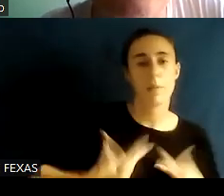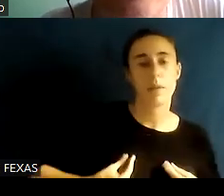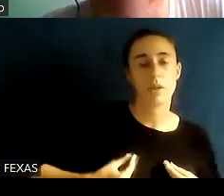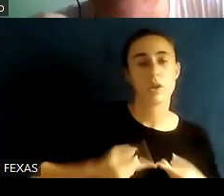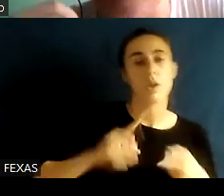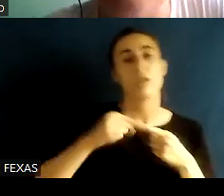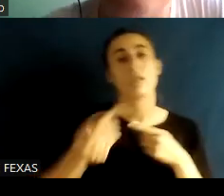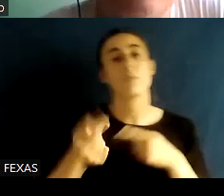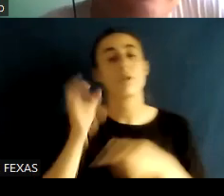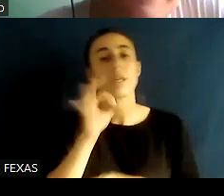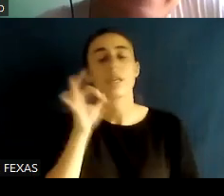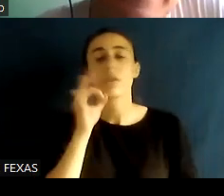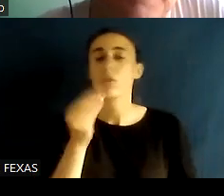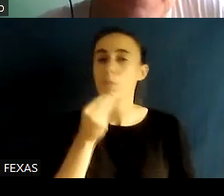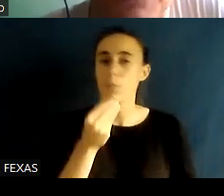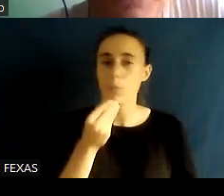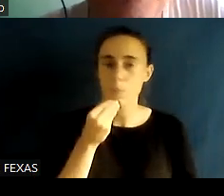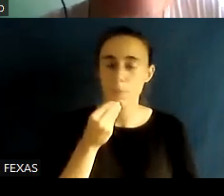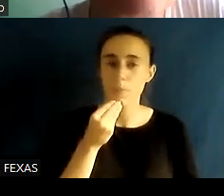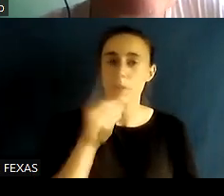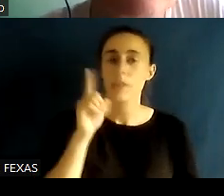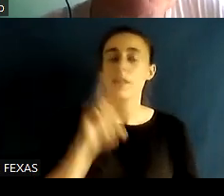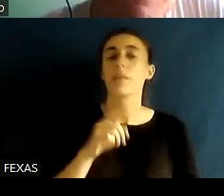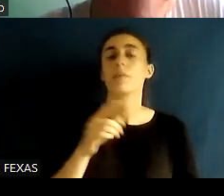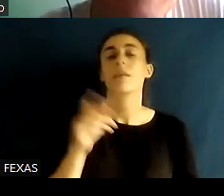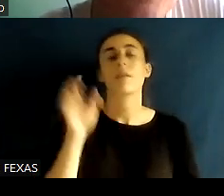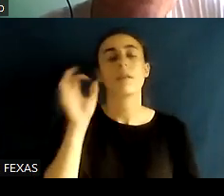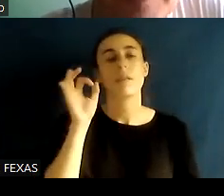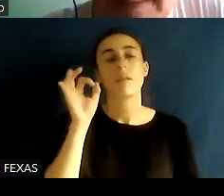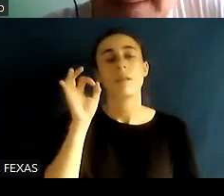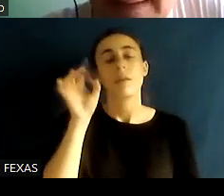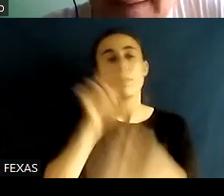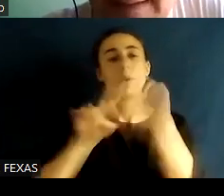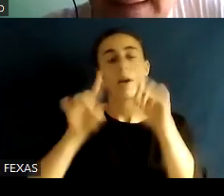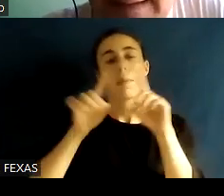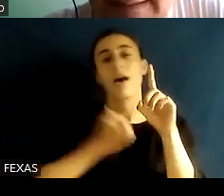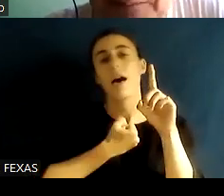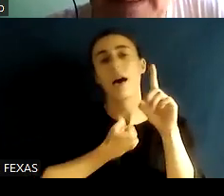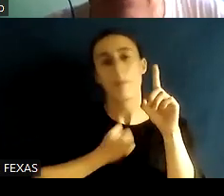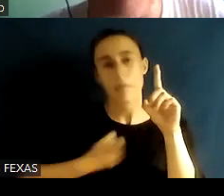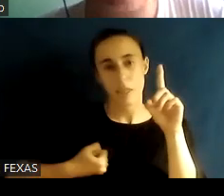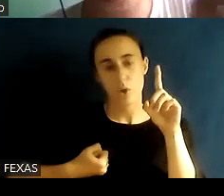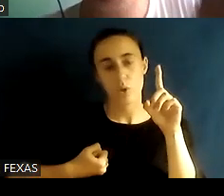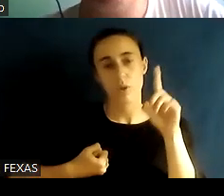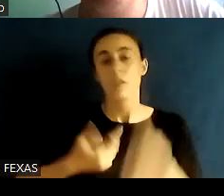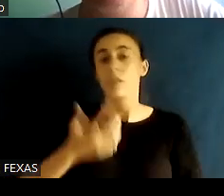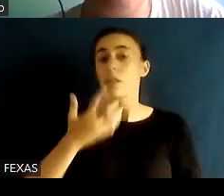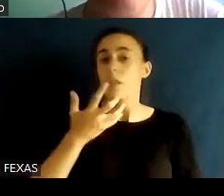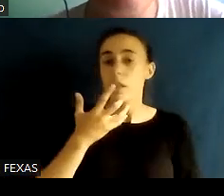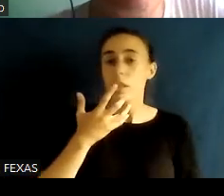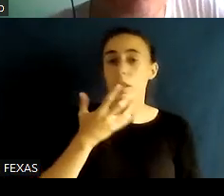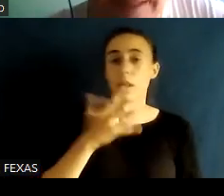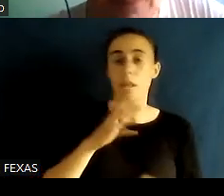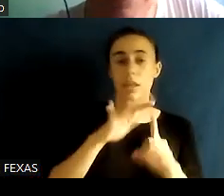en la ingesta, en el apetito. Y entonces, si a la hora de revertir la